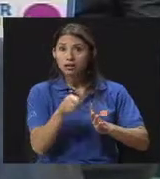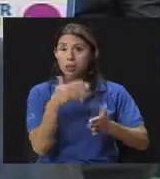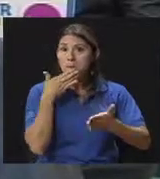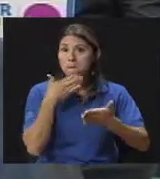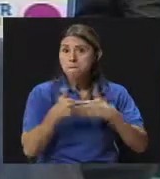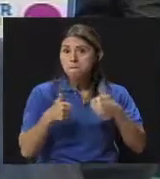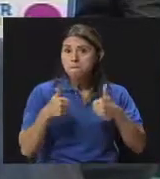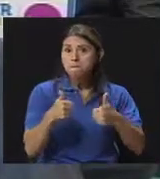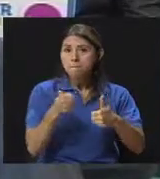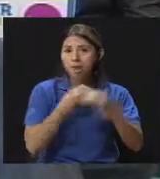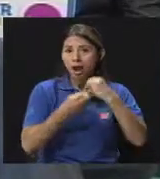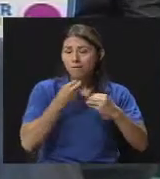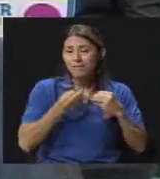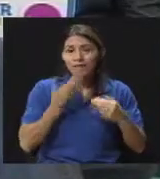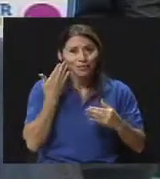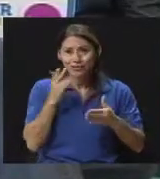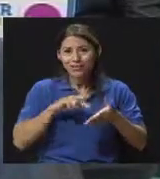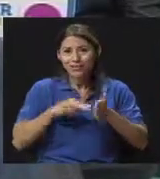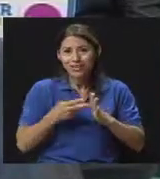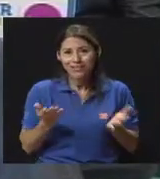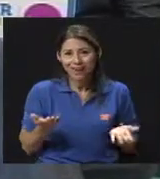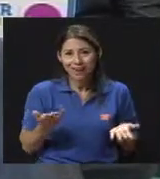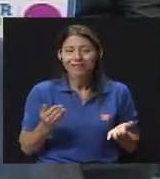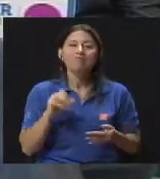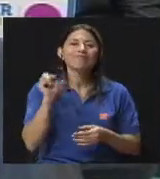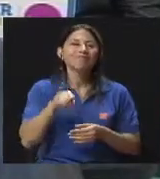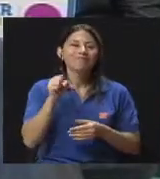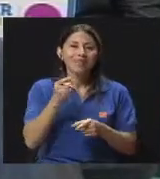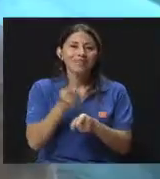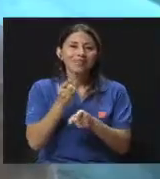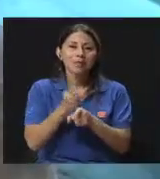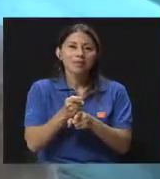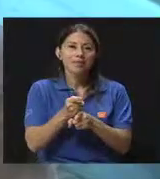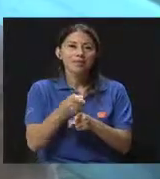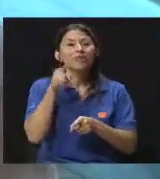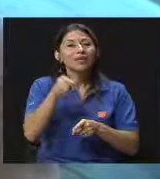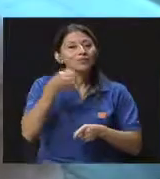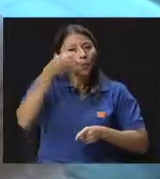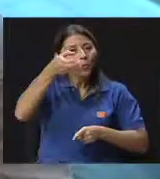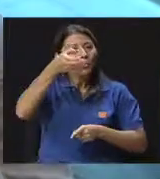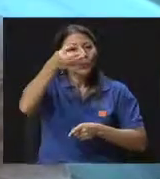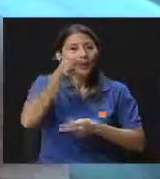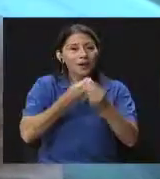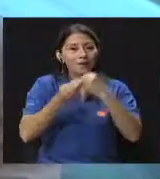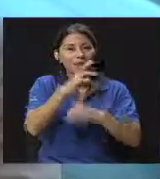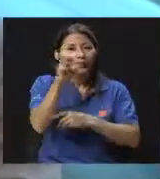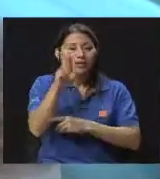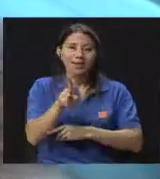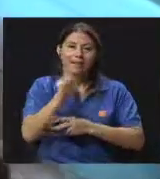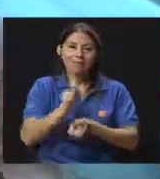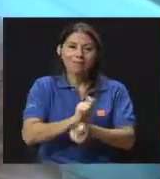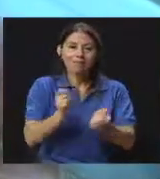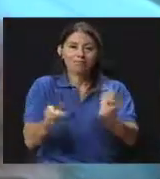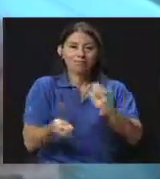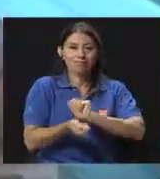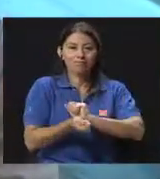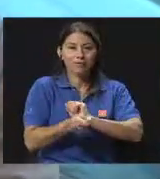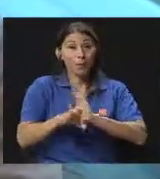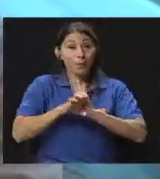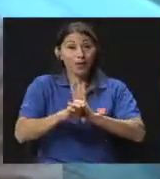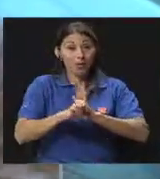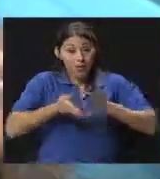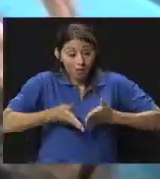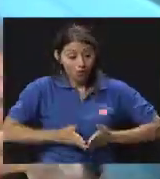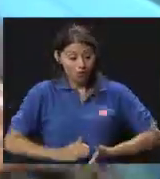alimentados. Y creo que eso es parte de la cultura alimentaria en nuestro país que tenemos que ir cambiando. En los primeros años de vida, o en ese primer año de